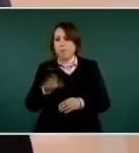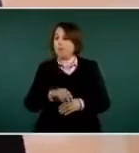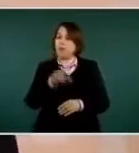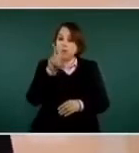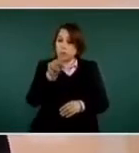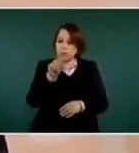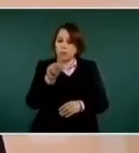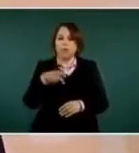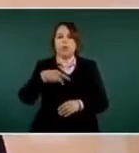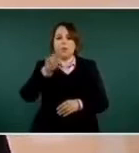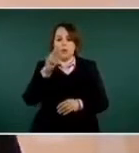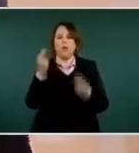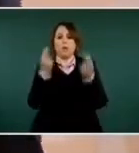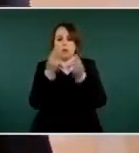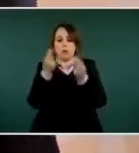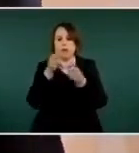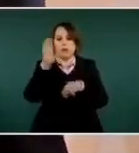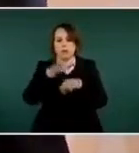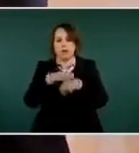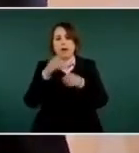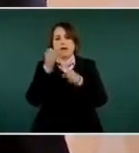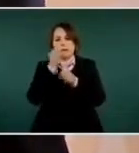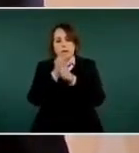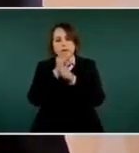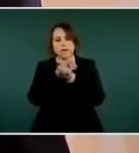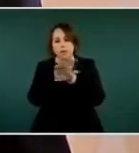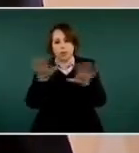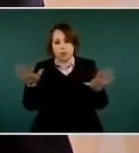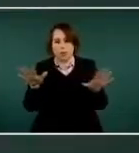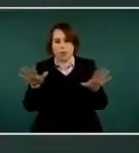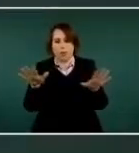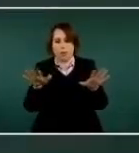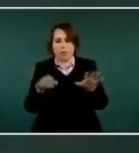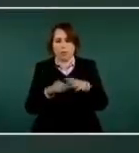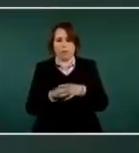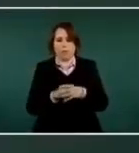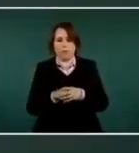informando, porque son inercias.